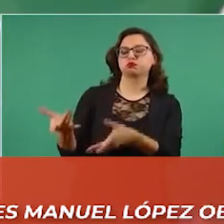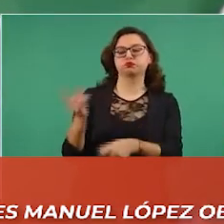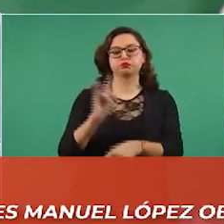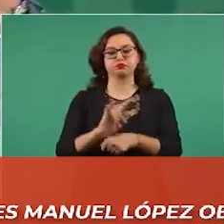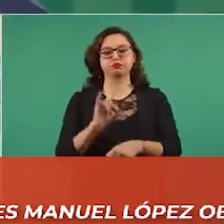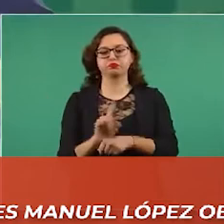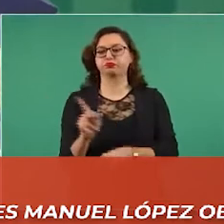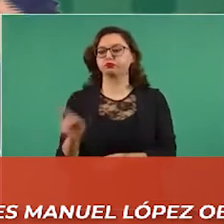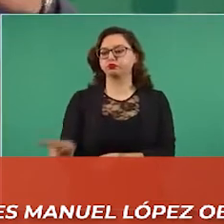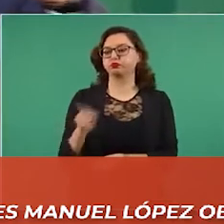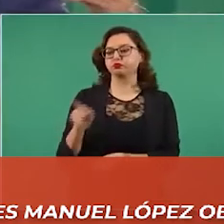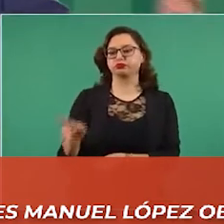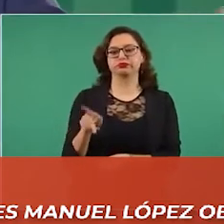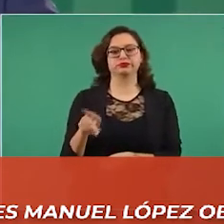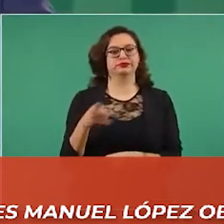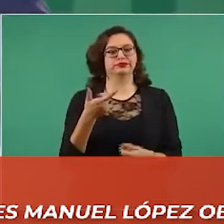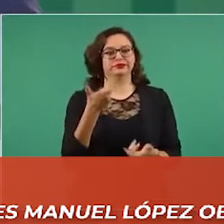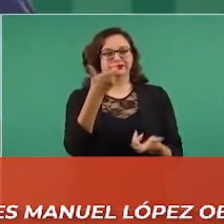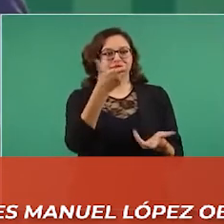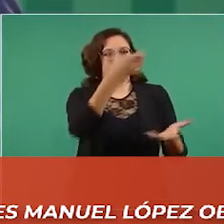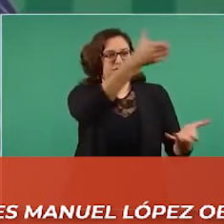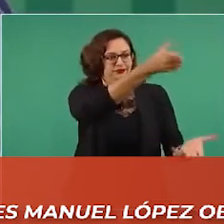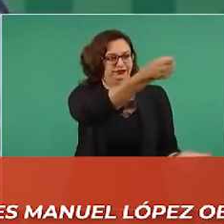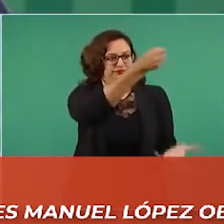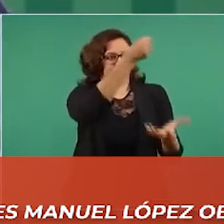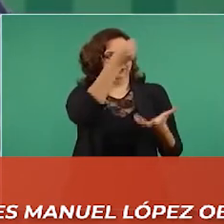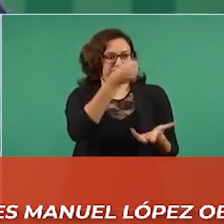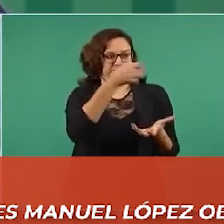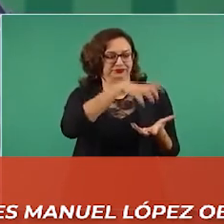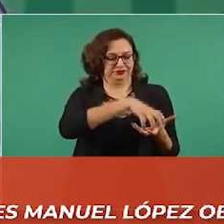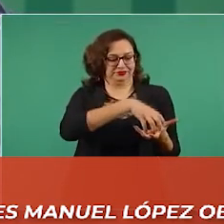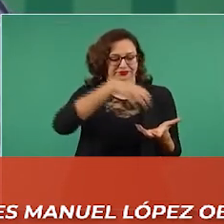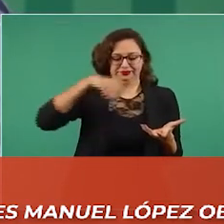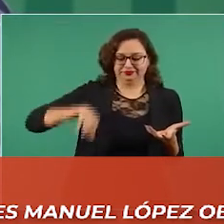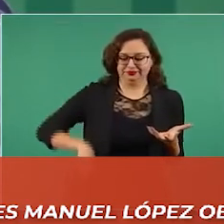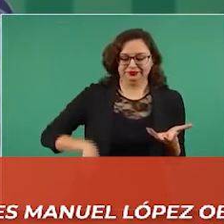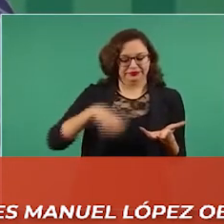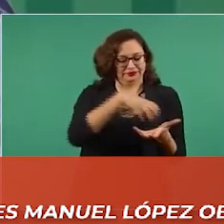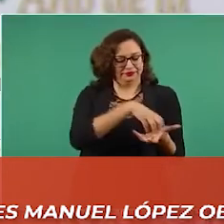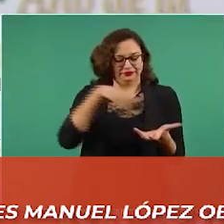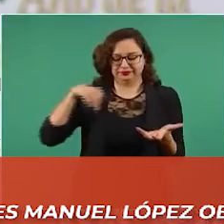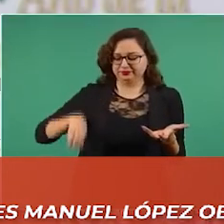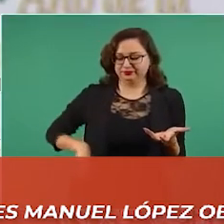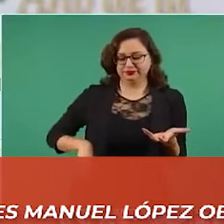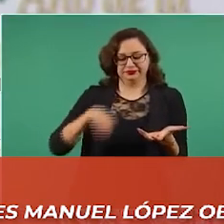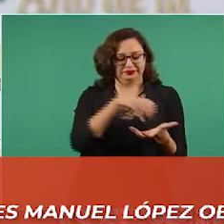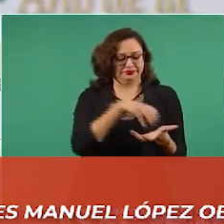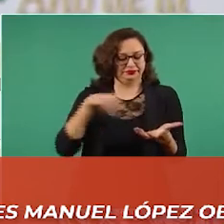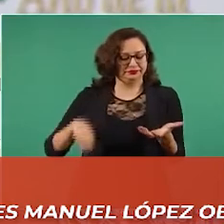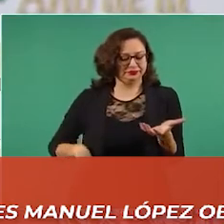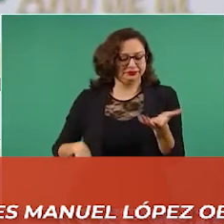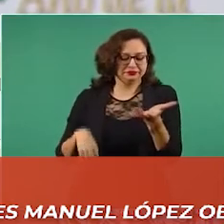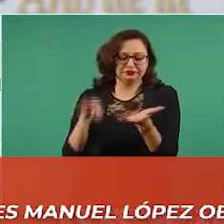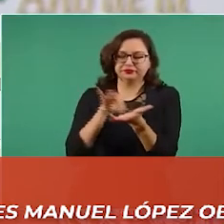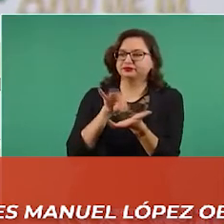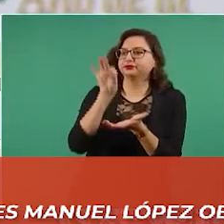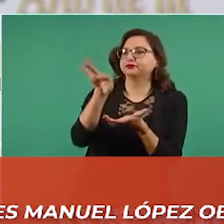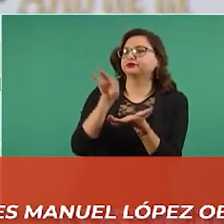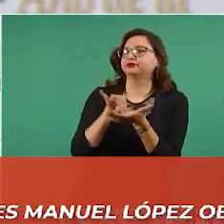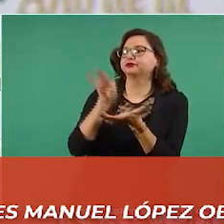Ellos se quedaban con las tajadas más grandes del presupuesto y repartían migajas.